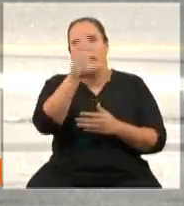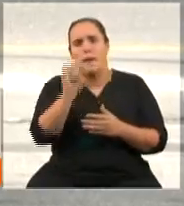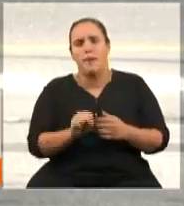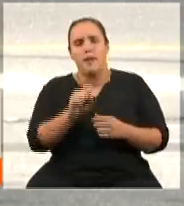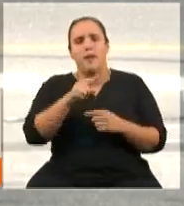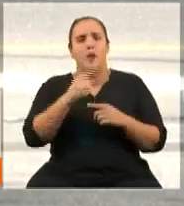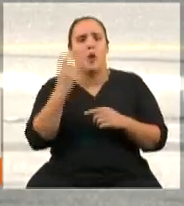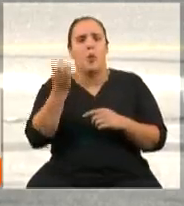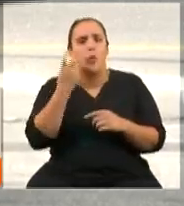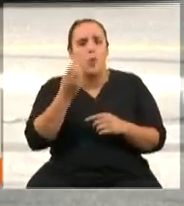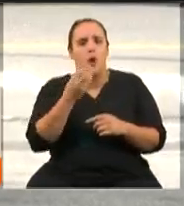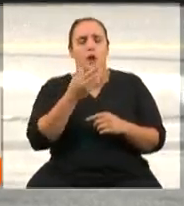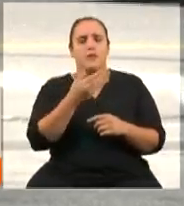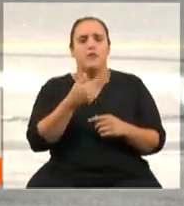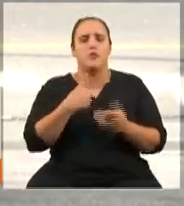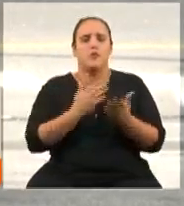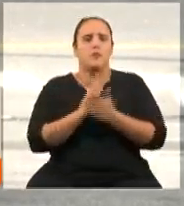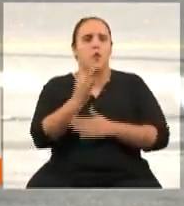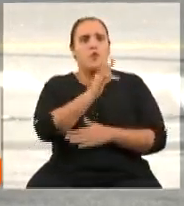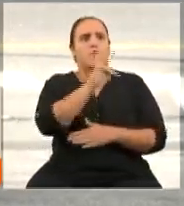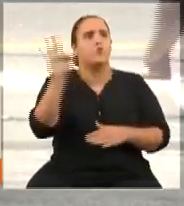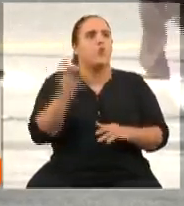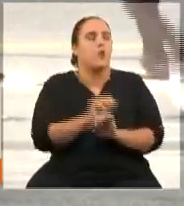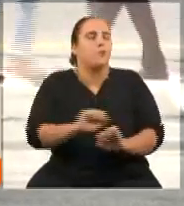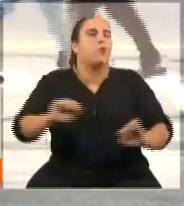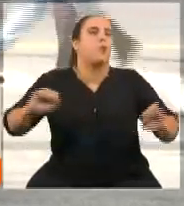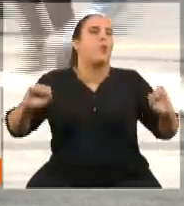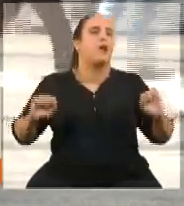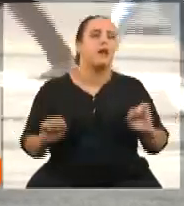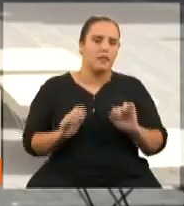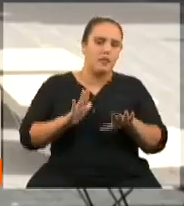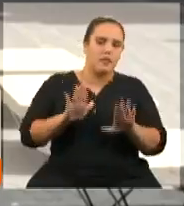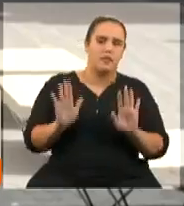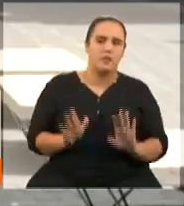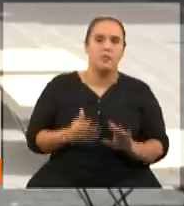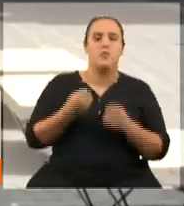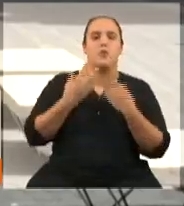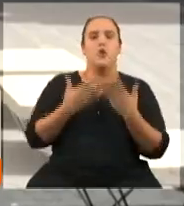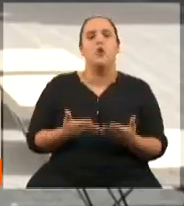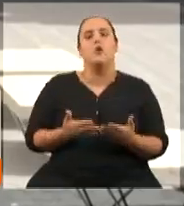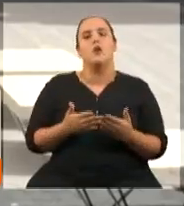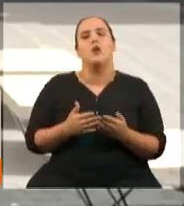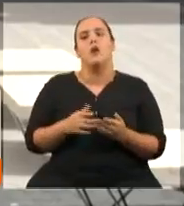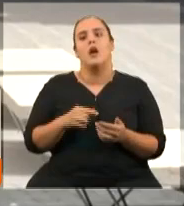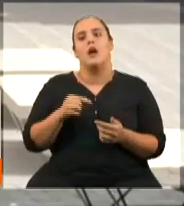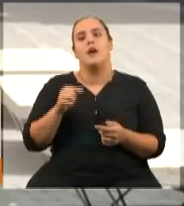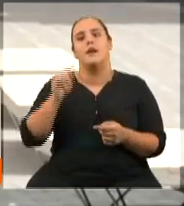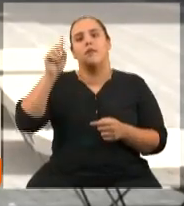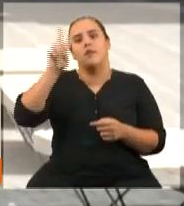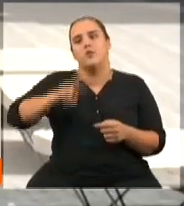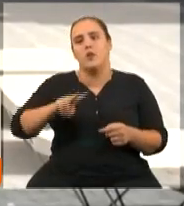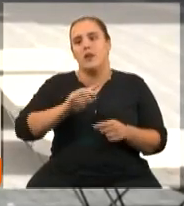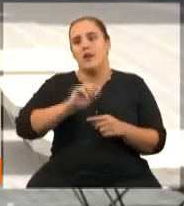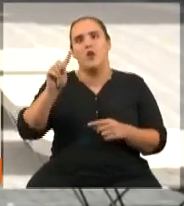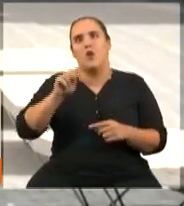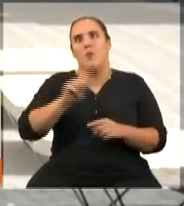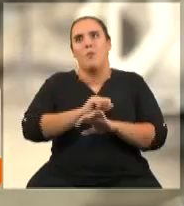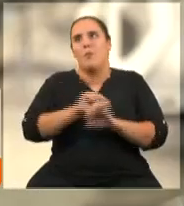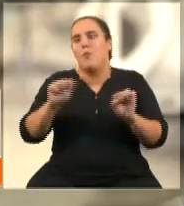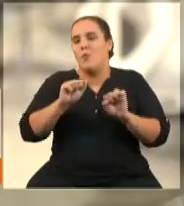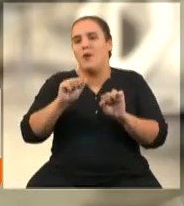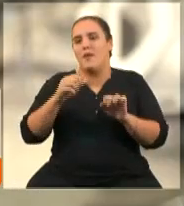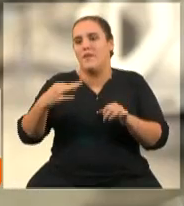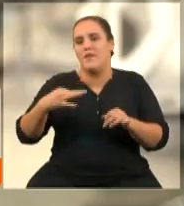buscar yo siempre digo un futuro posible porque allá las resulta inviables si quiere el presente